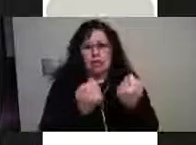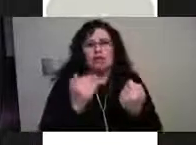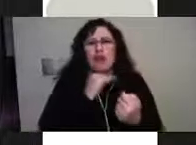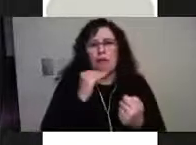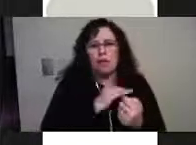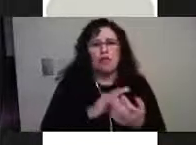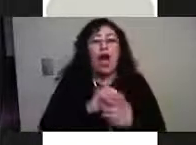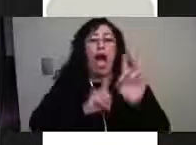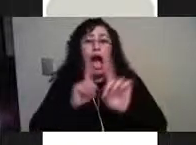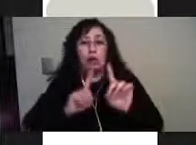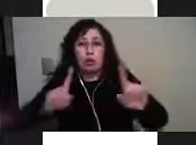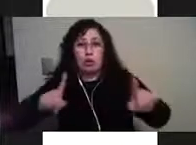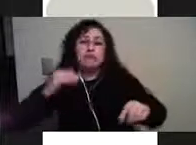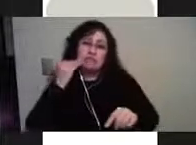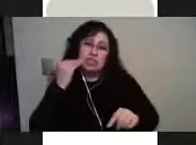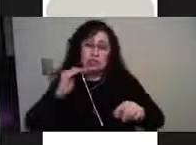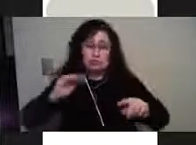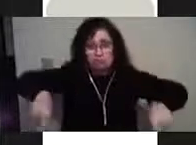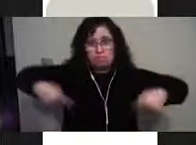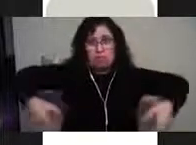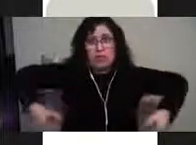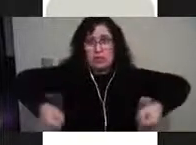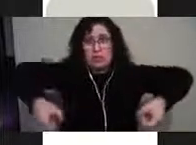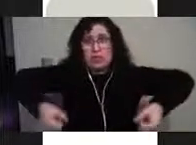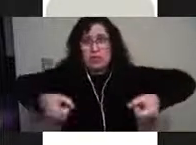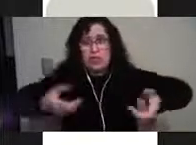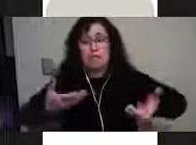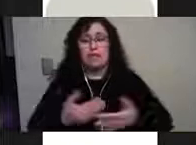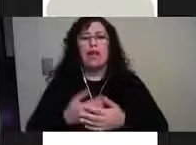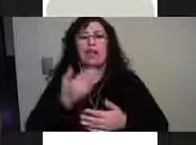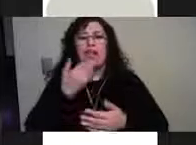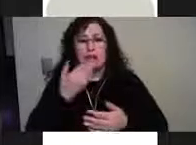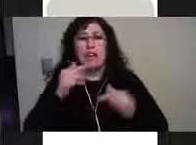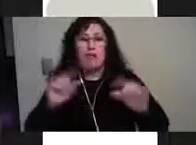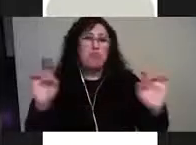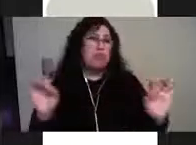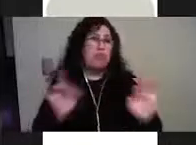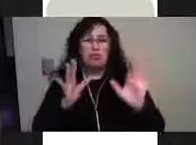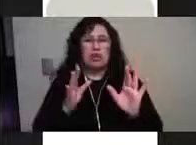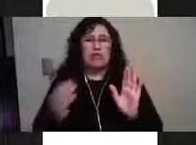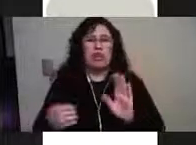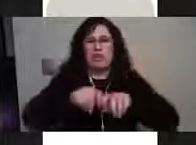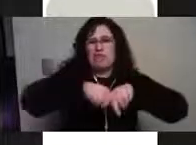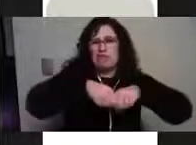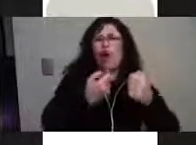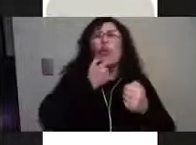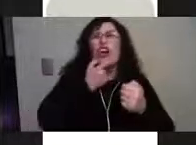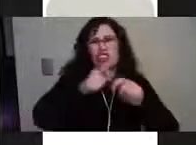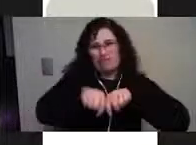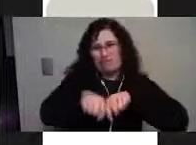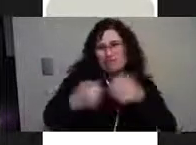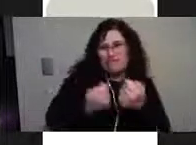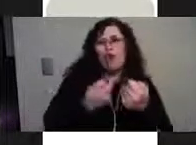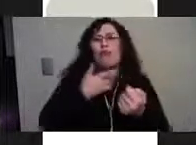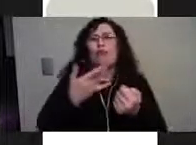desplazar en silla de ruedas, tienen mucha más probabilidad de tener fracturas, ya porque los